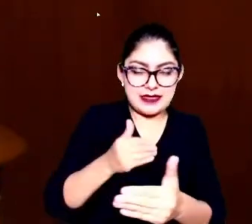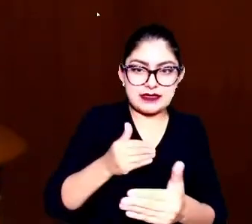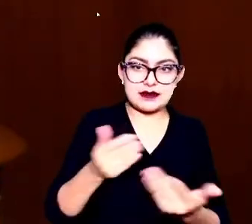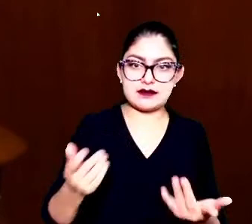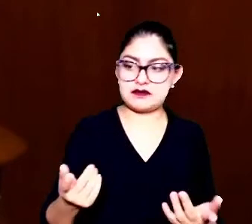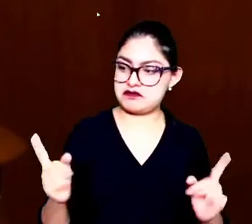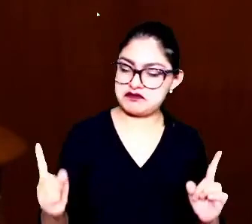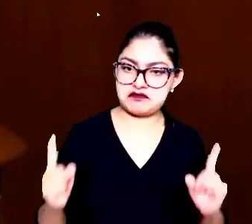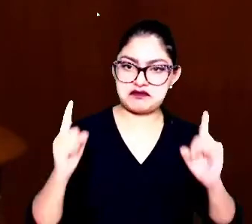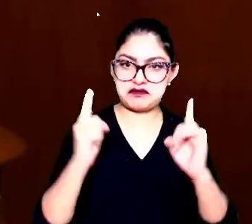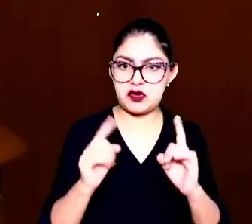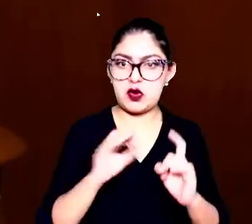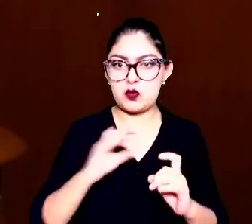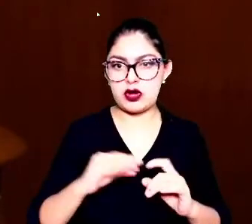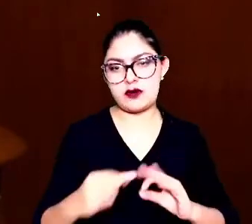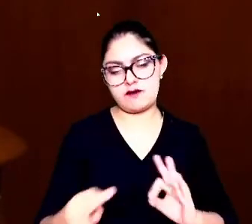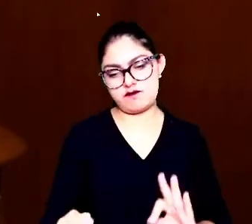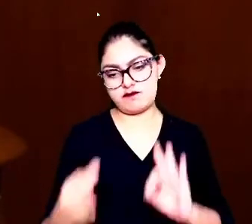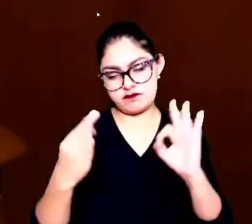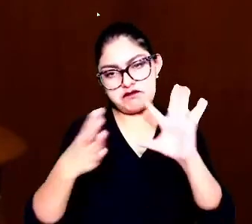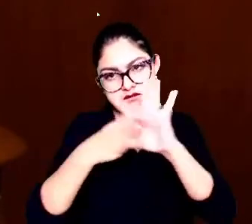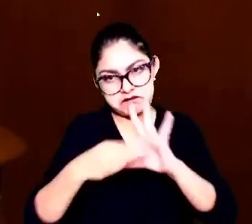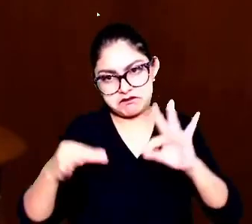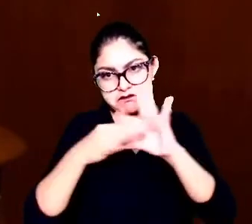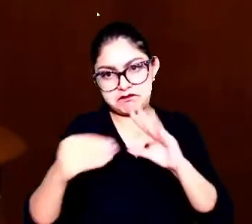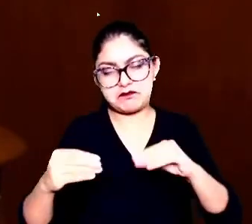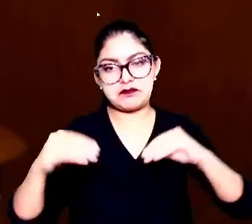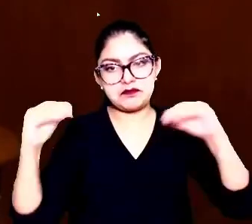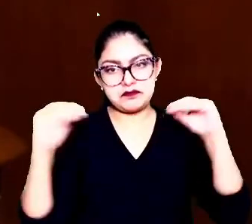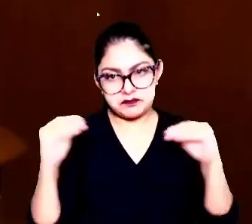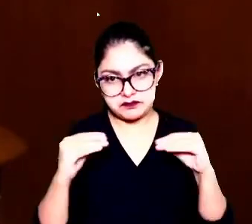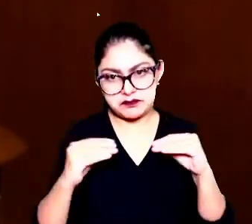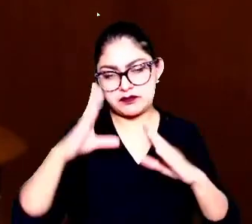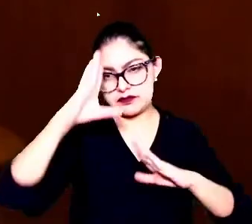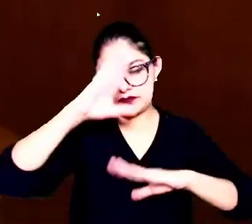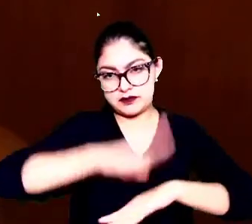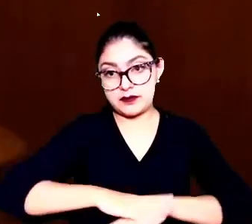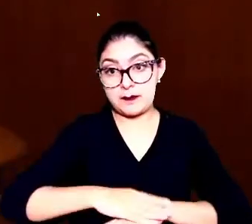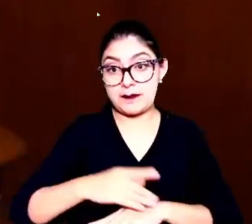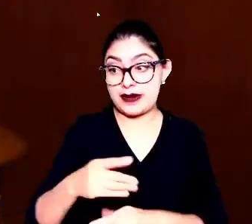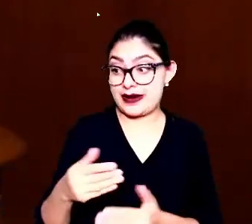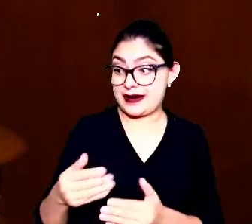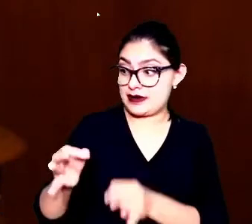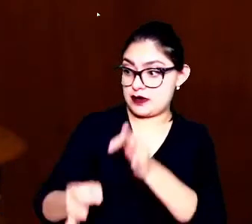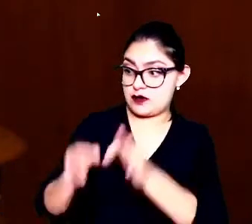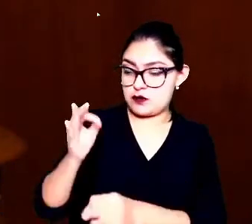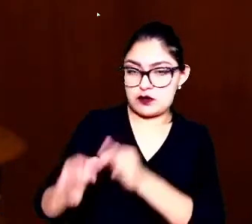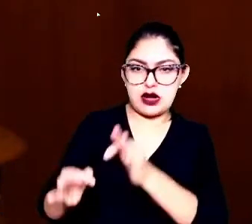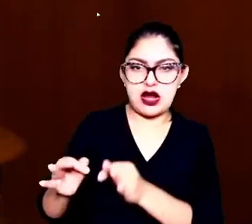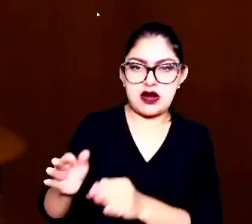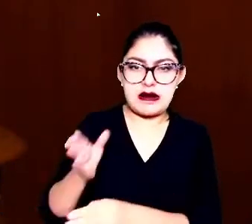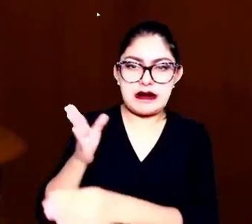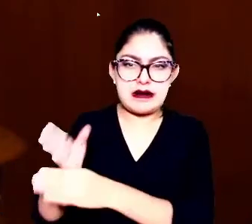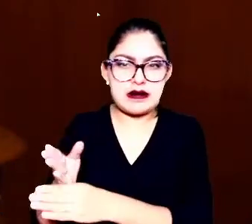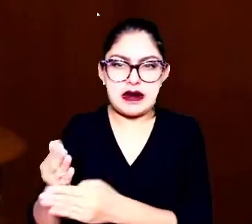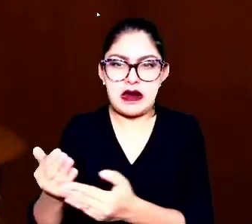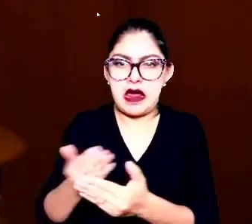las diferencias sin necesidad de acudir a los órganos jurisdiccionales 2